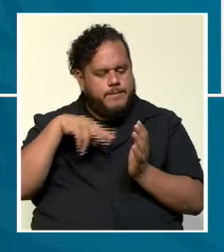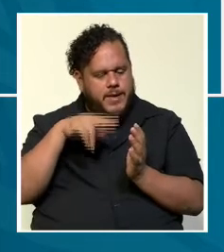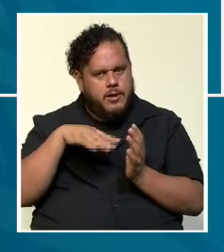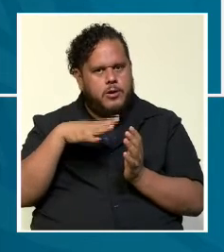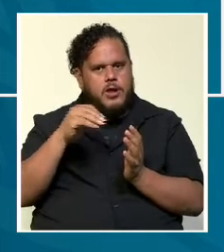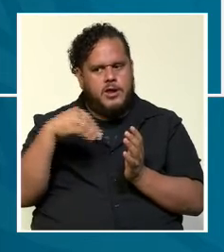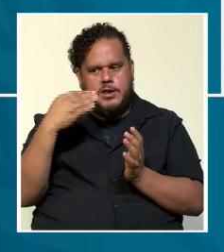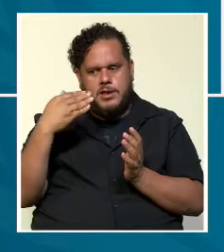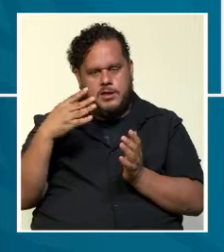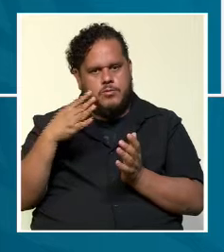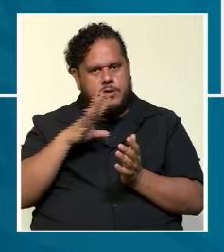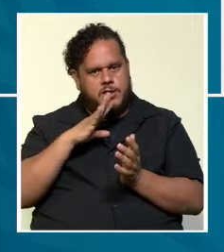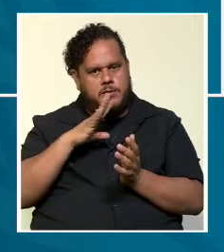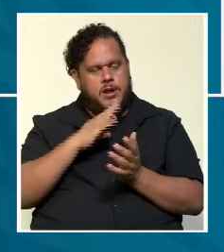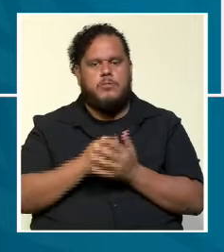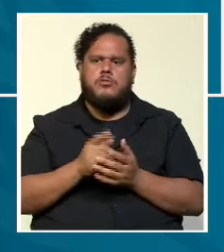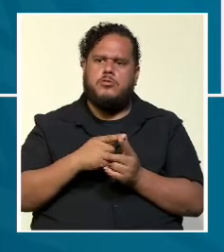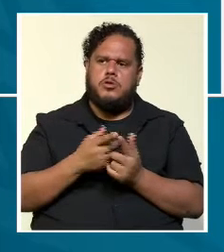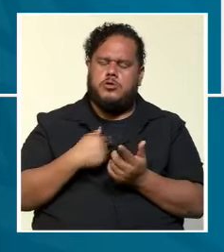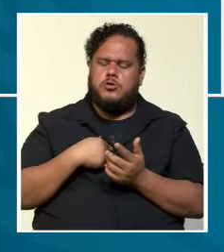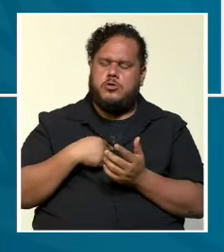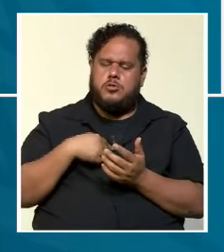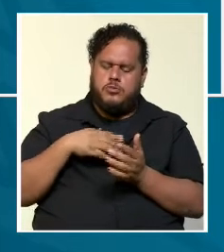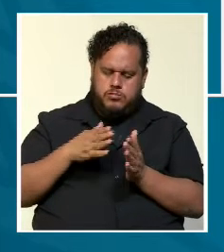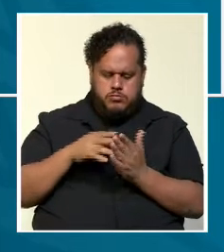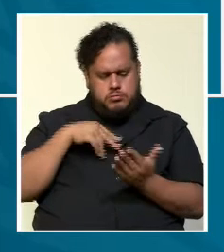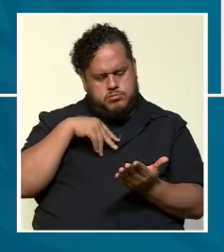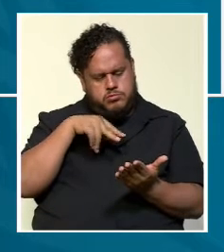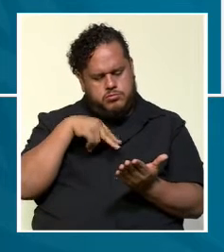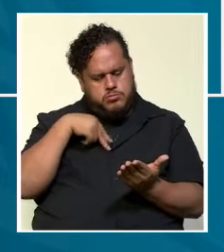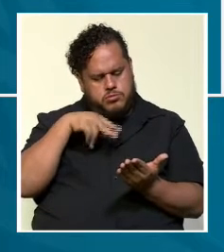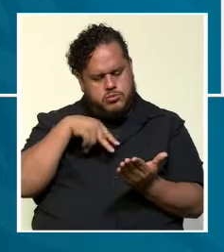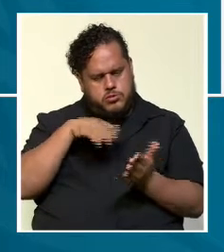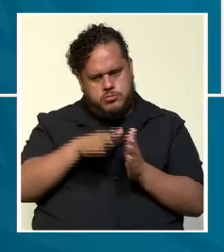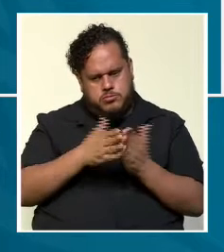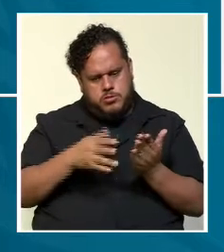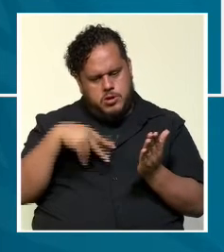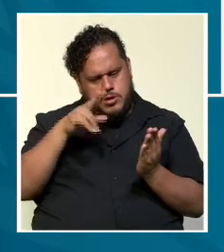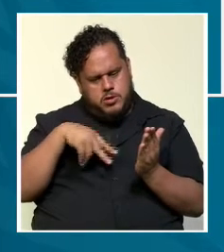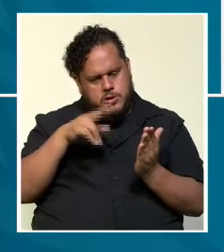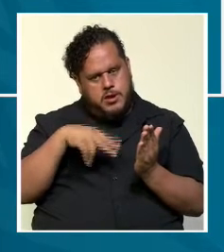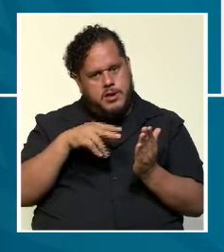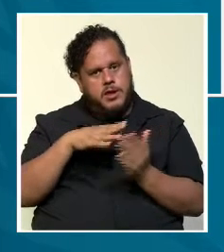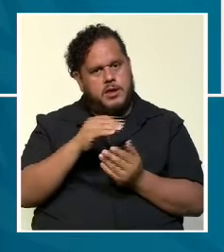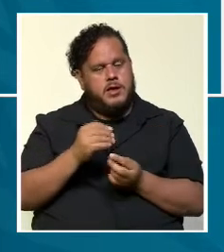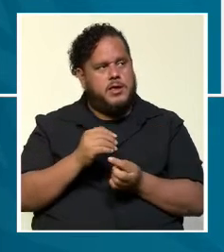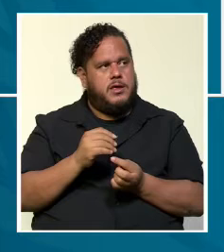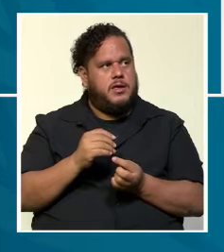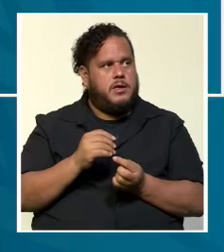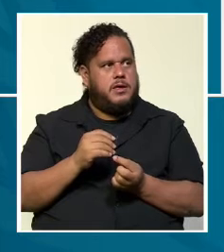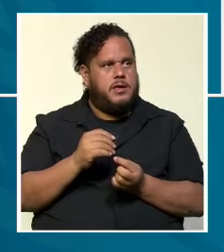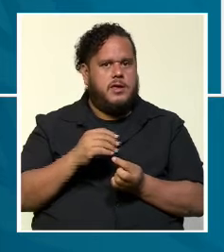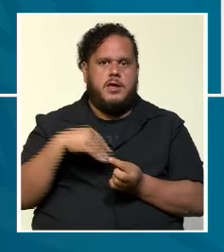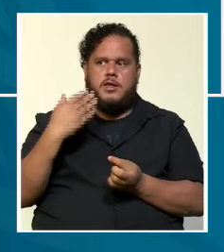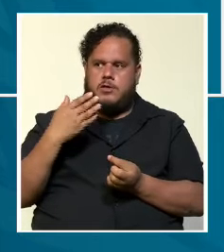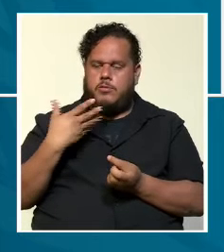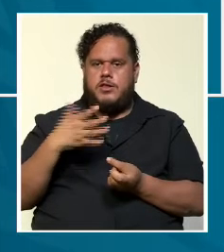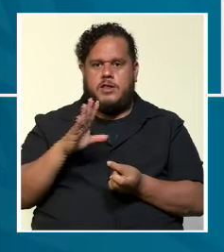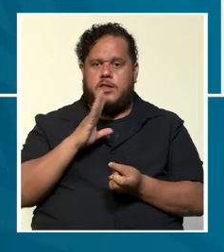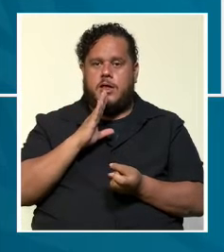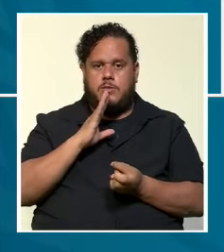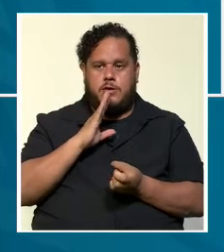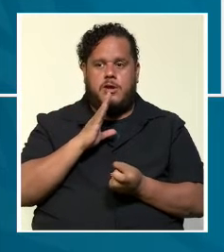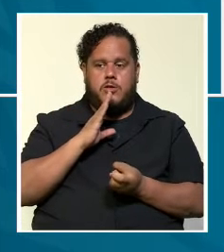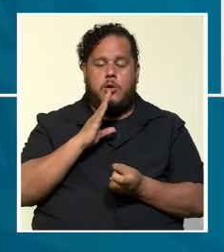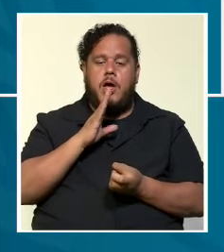luego hablamos. Entonces yo me quedé viendo el libro, lo leí esa misma mañana y ya después estábamos hablando.